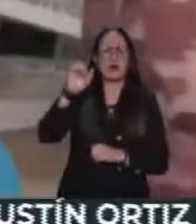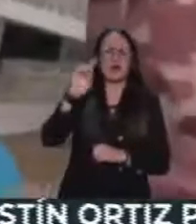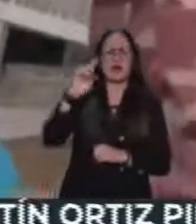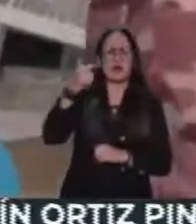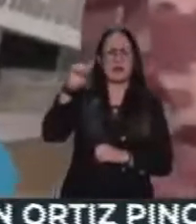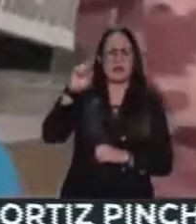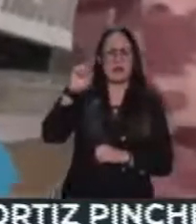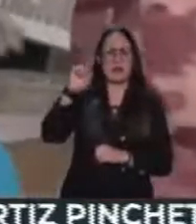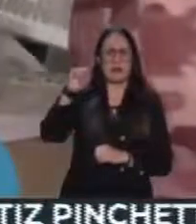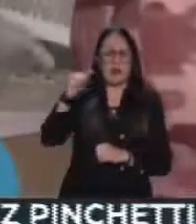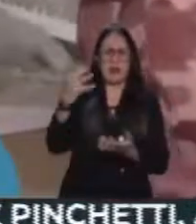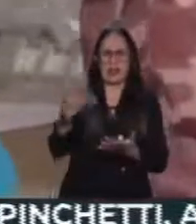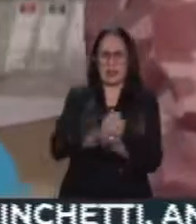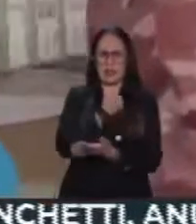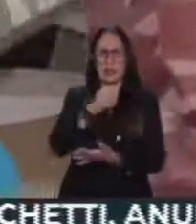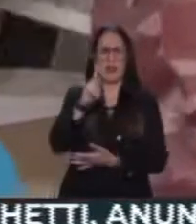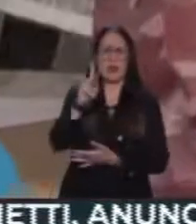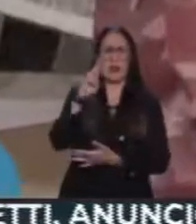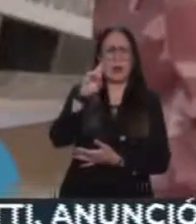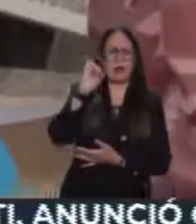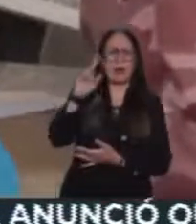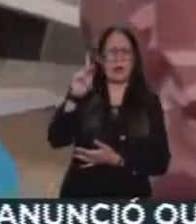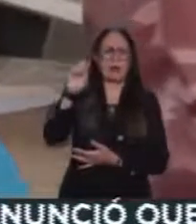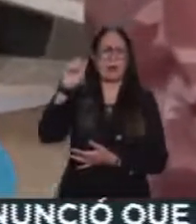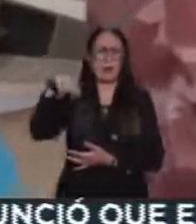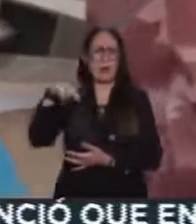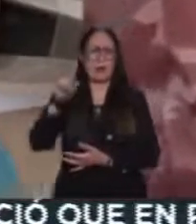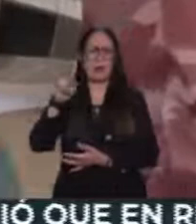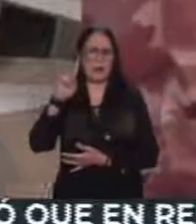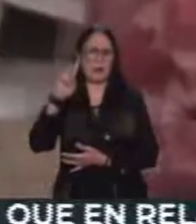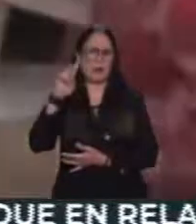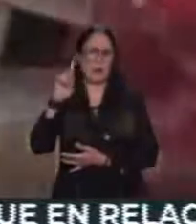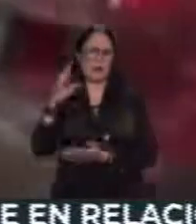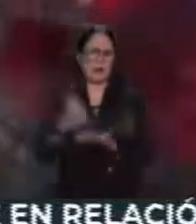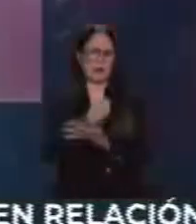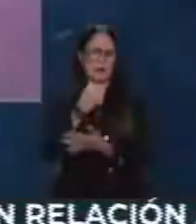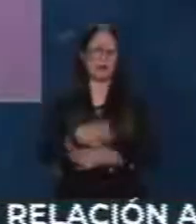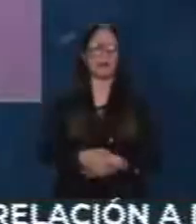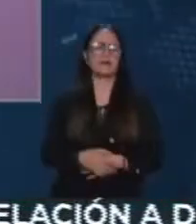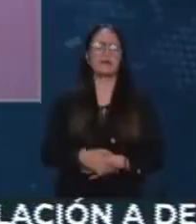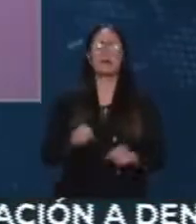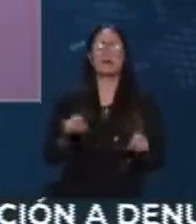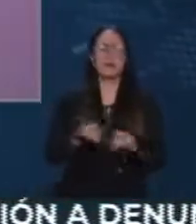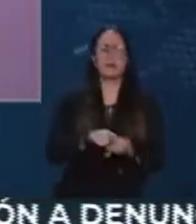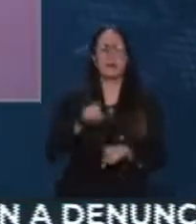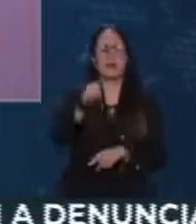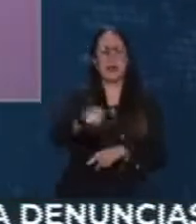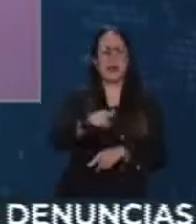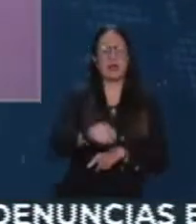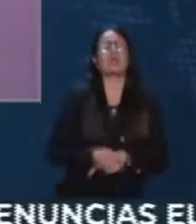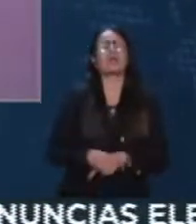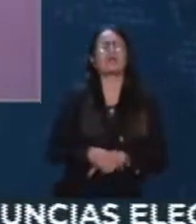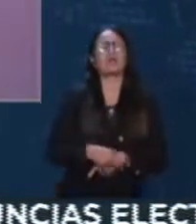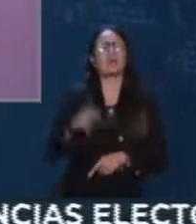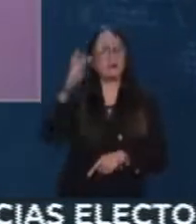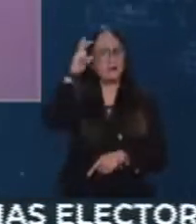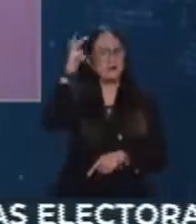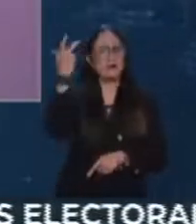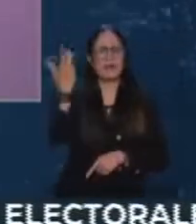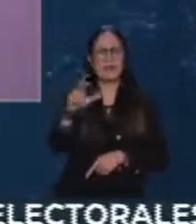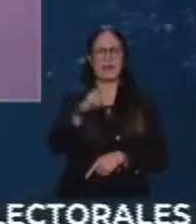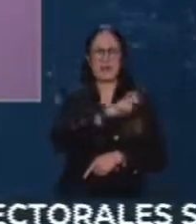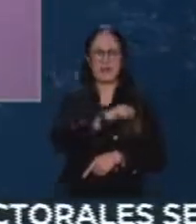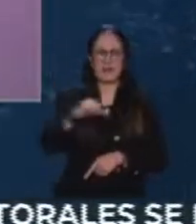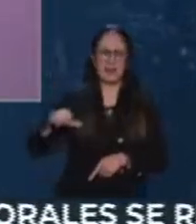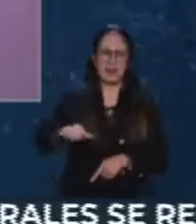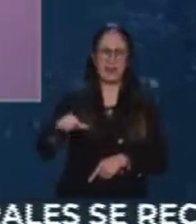candidata de coalición PAN, PRI y PRD. Otra de las alcaldías que también estuvimos recorriendo fue la Miguel Hidalgo, donde también pues